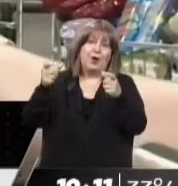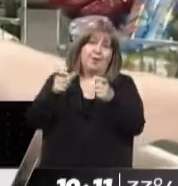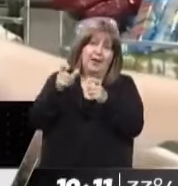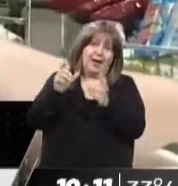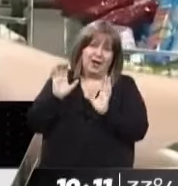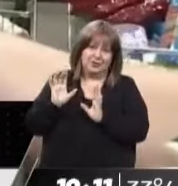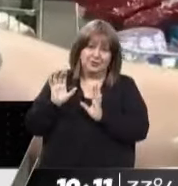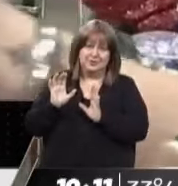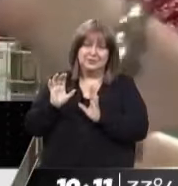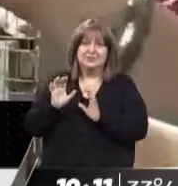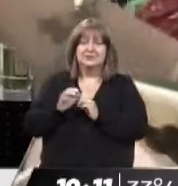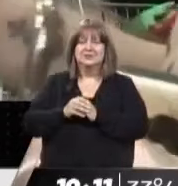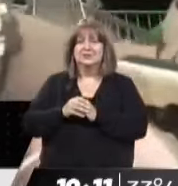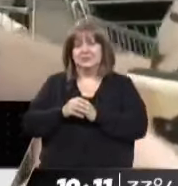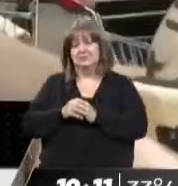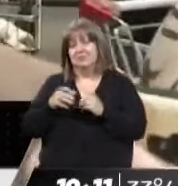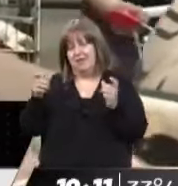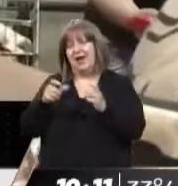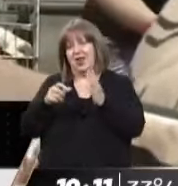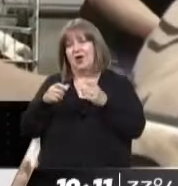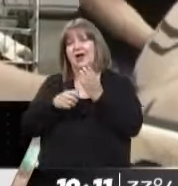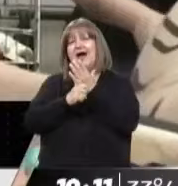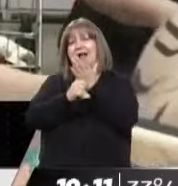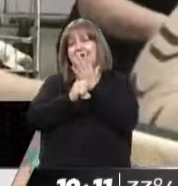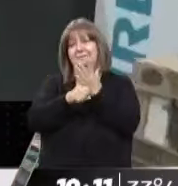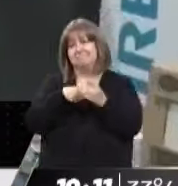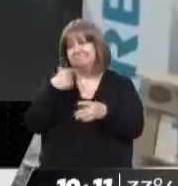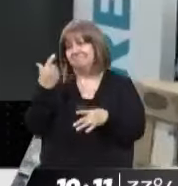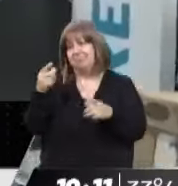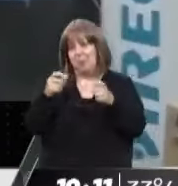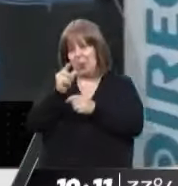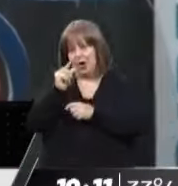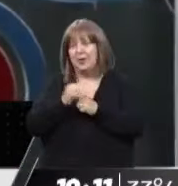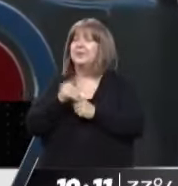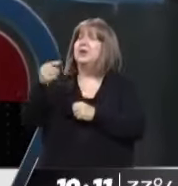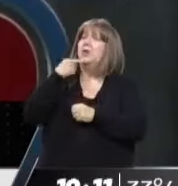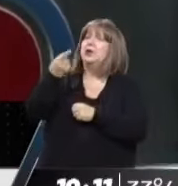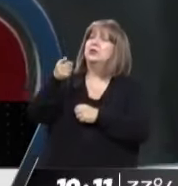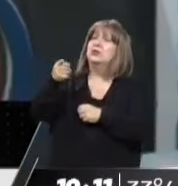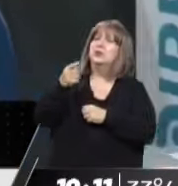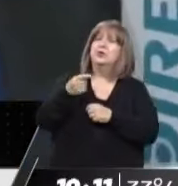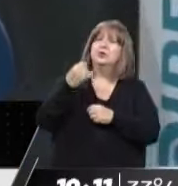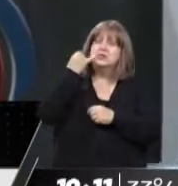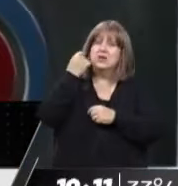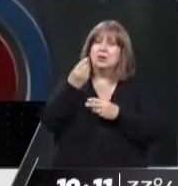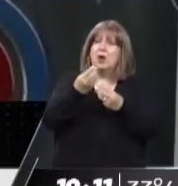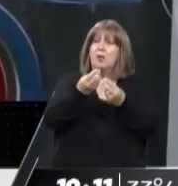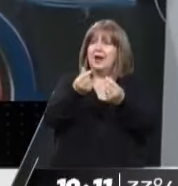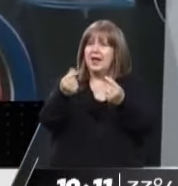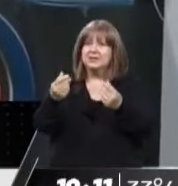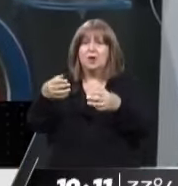La carne sobre todo, sí. ¿Compra menos? Mucho menos se compra. ¿Encontró los artículos que están anunciados como precios